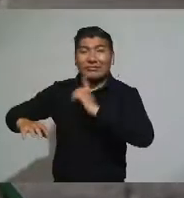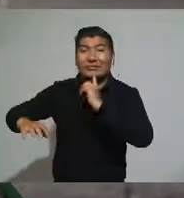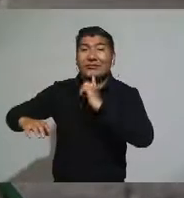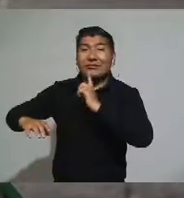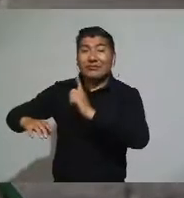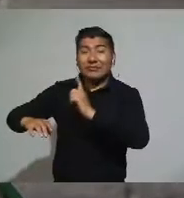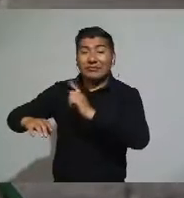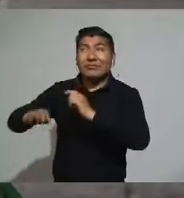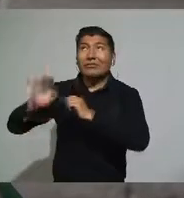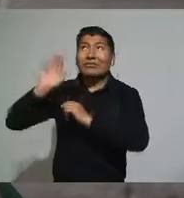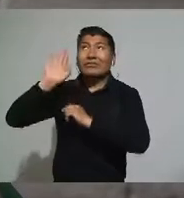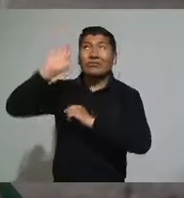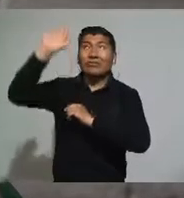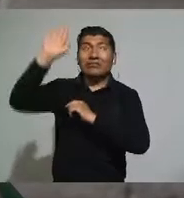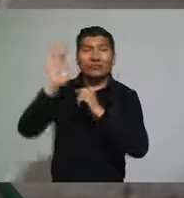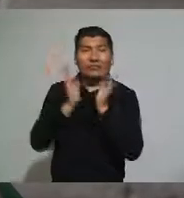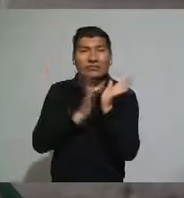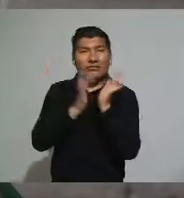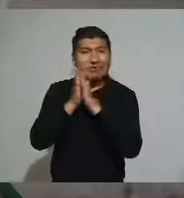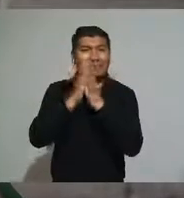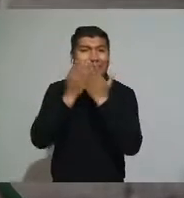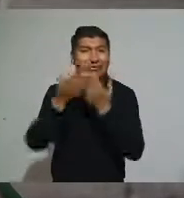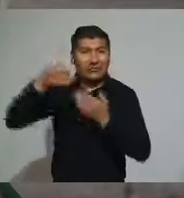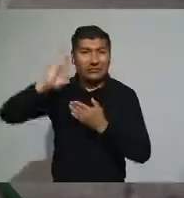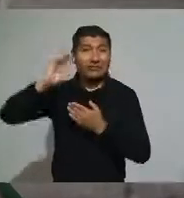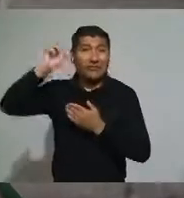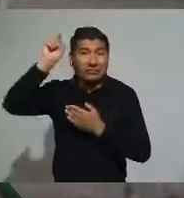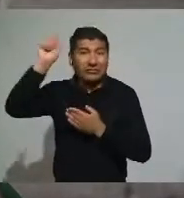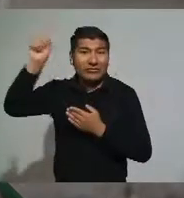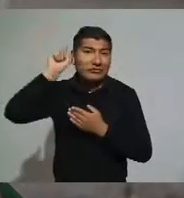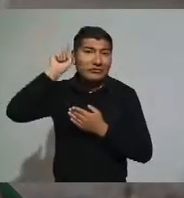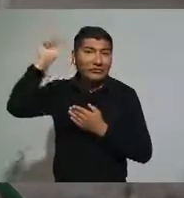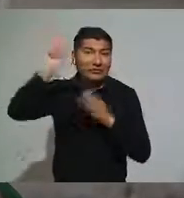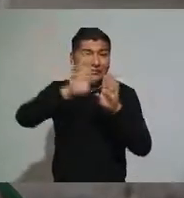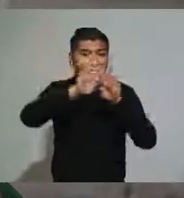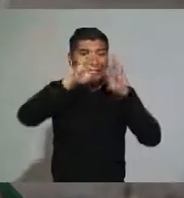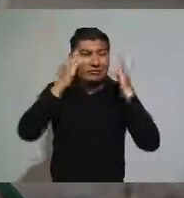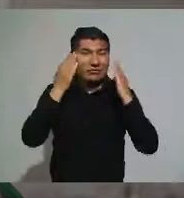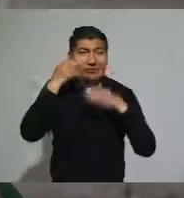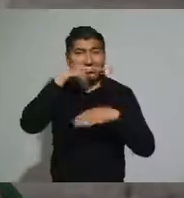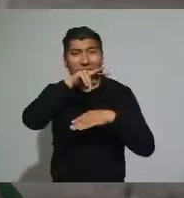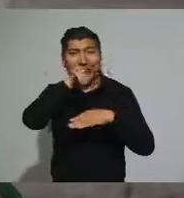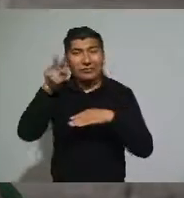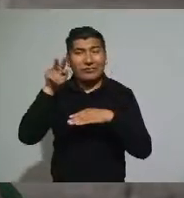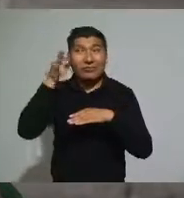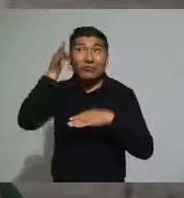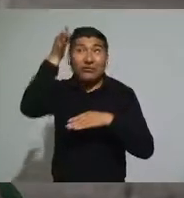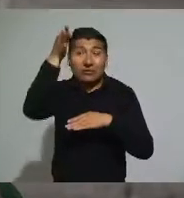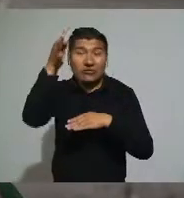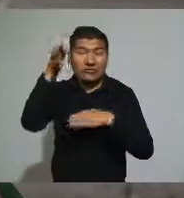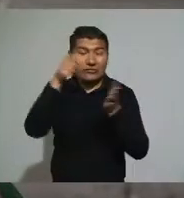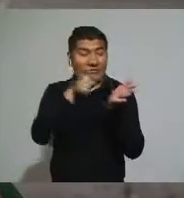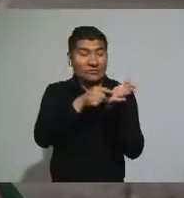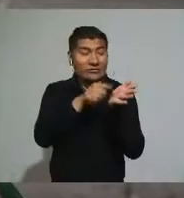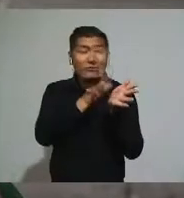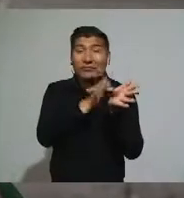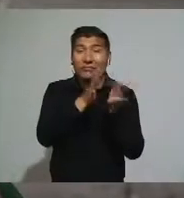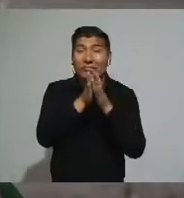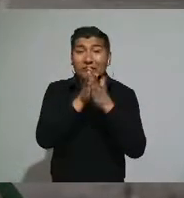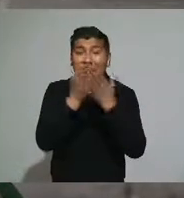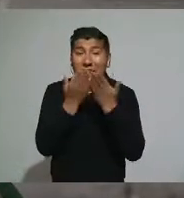la palabra de Dios. La palabra de Dios que la abre al futuro, pero es una palabra de